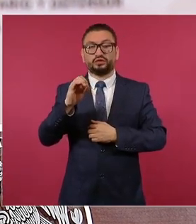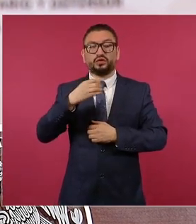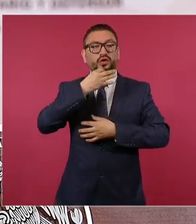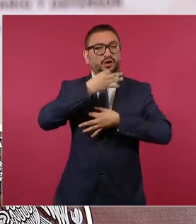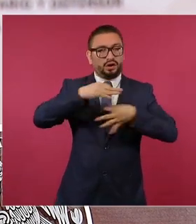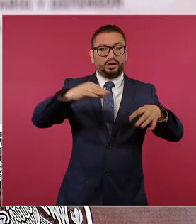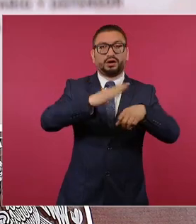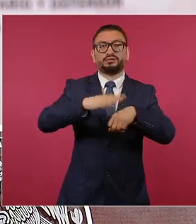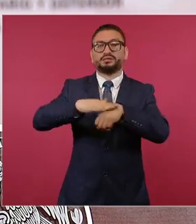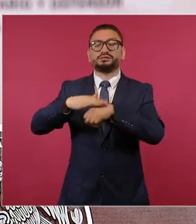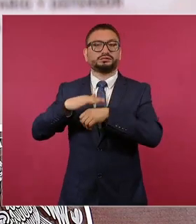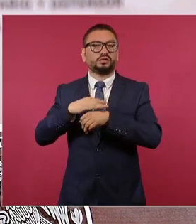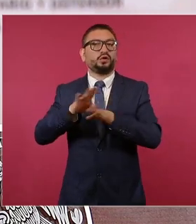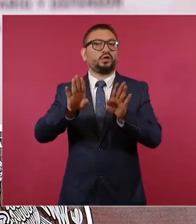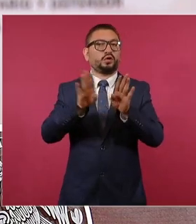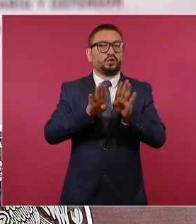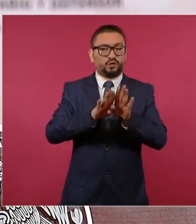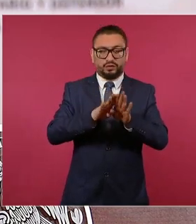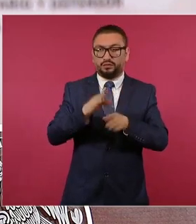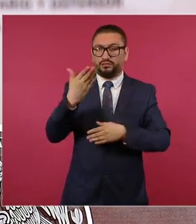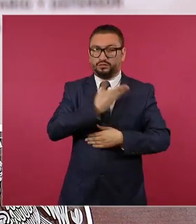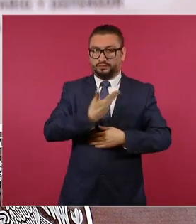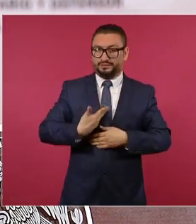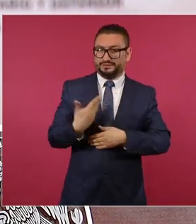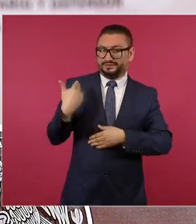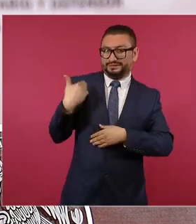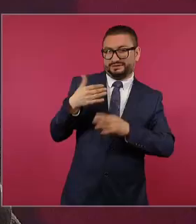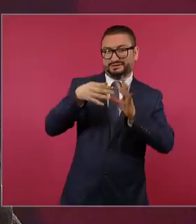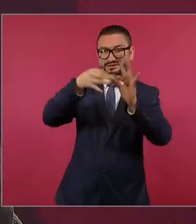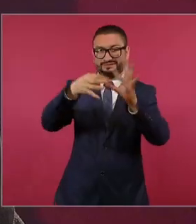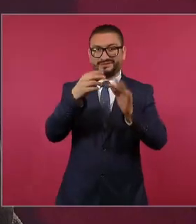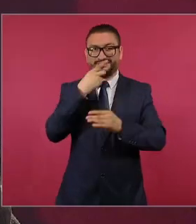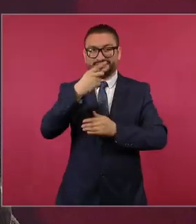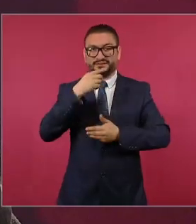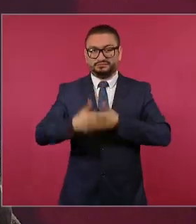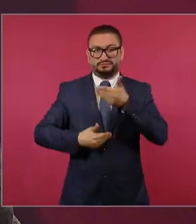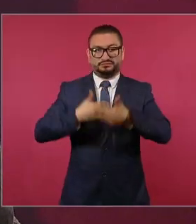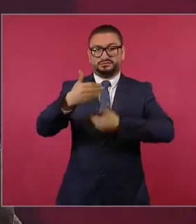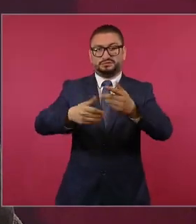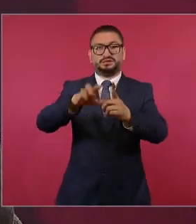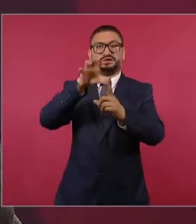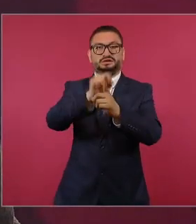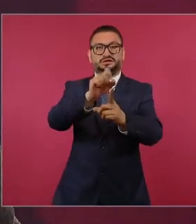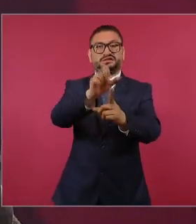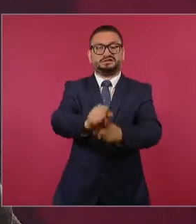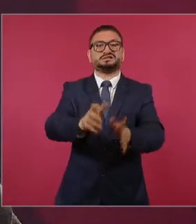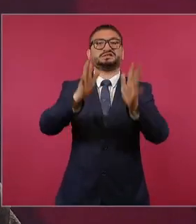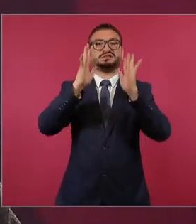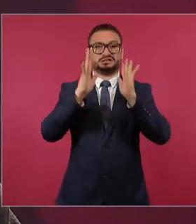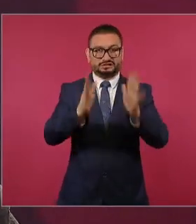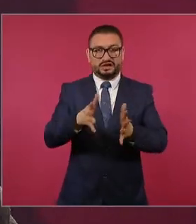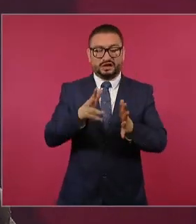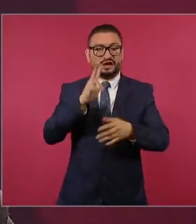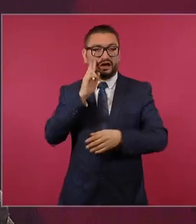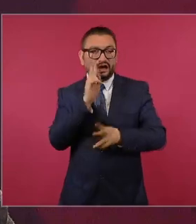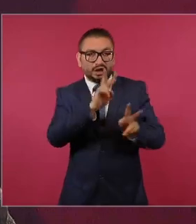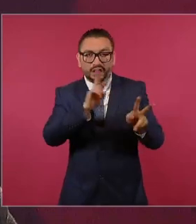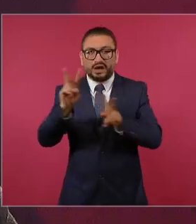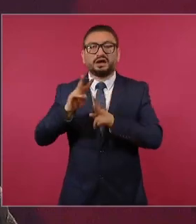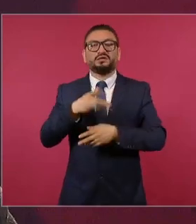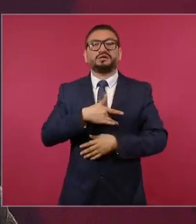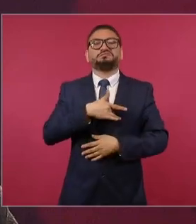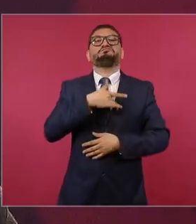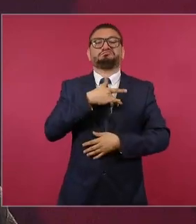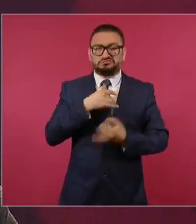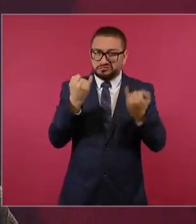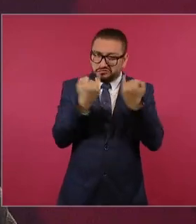ha asentado el señor presidente, los logros que ya se ven y que se sienten del INS